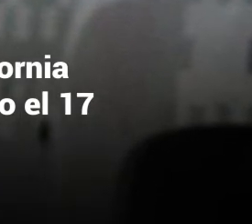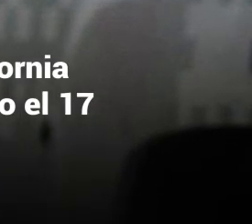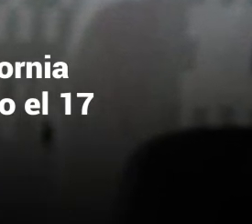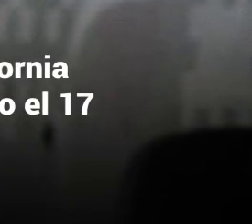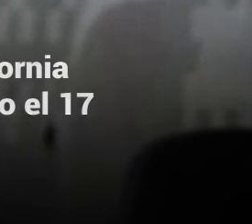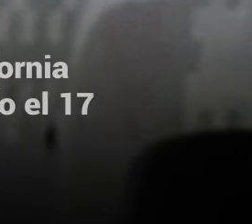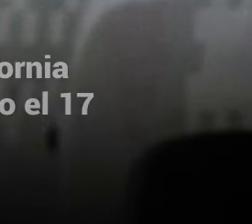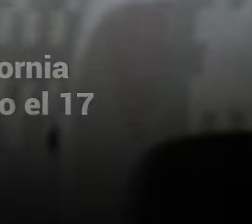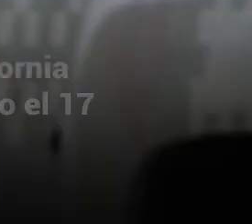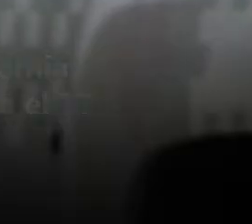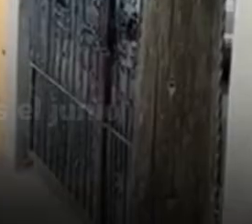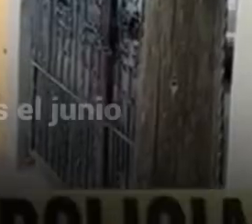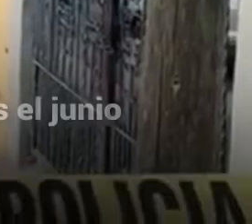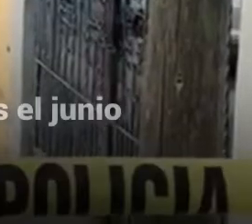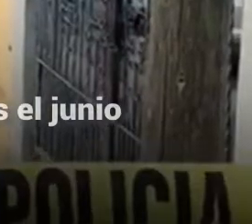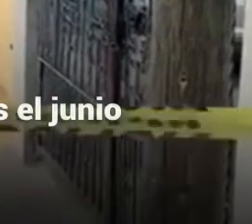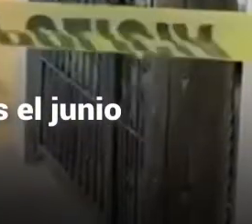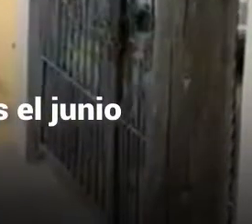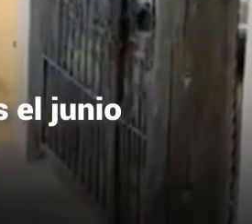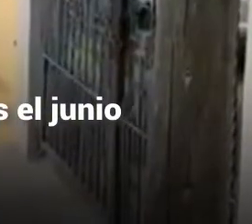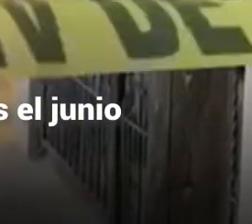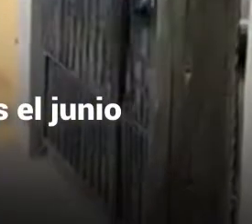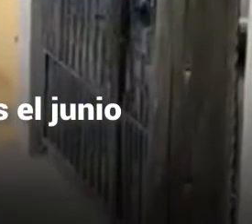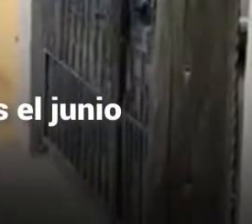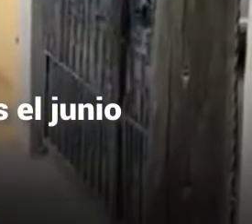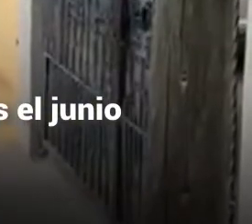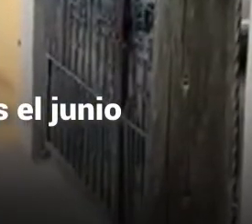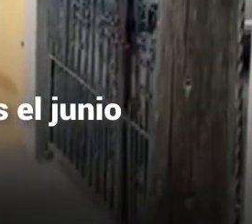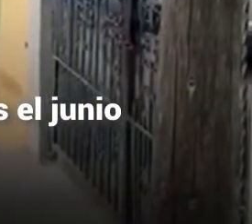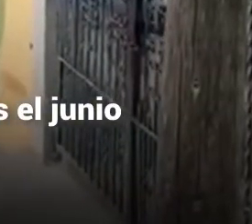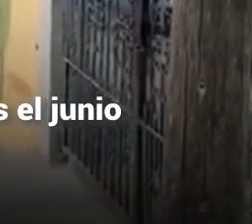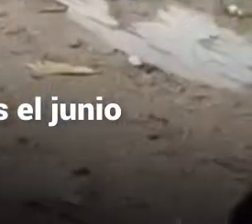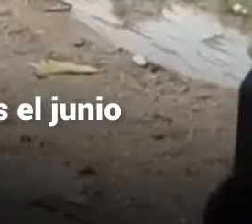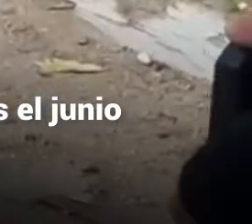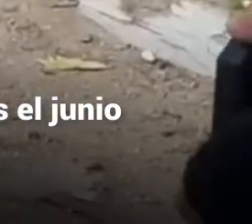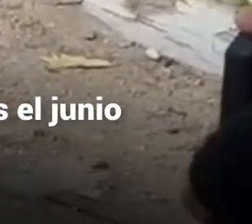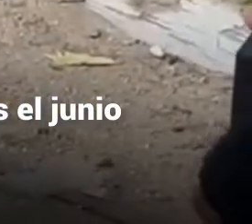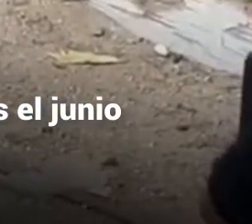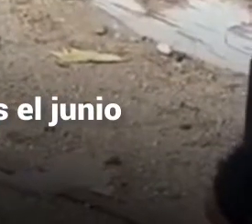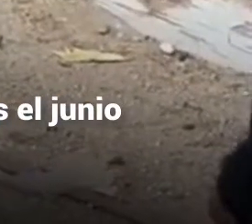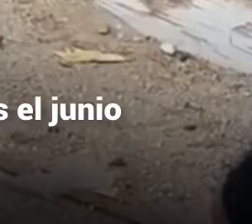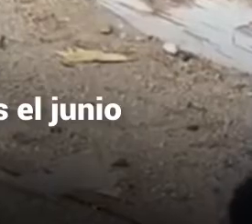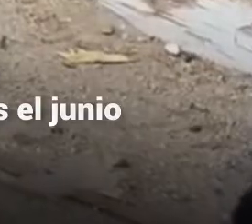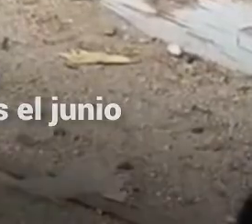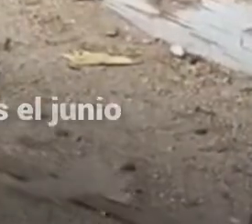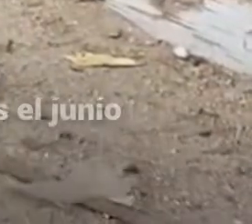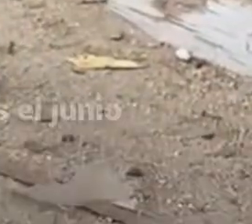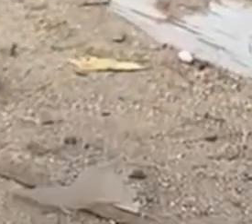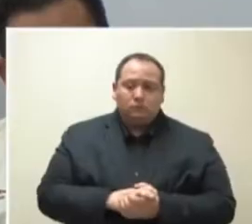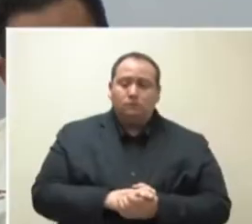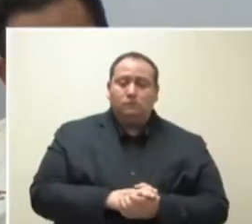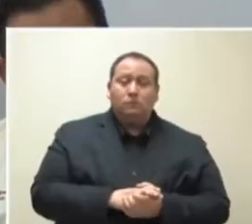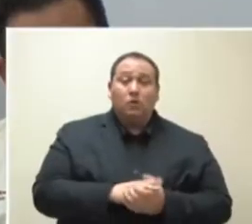del 22, hubo 8 casos, ¿sí? Atendidos, ¿sí? Y podríamos decirle que en